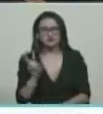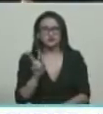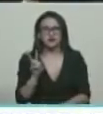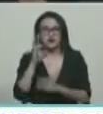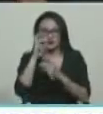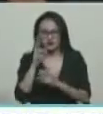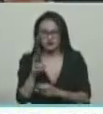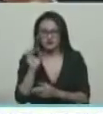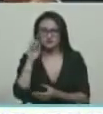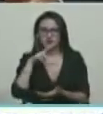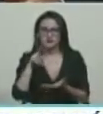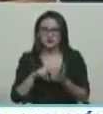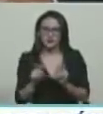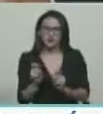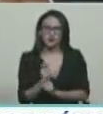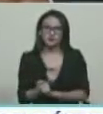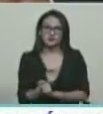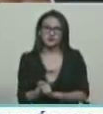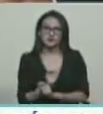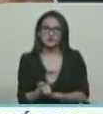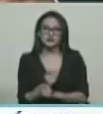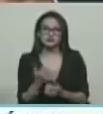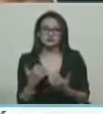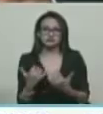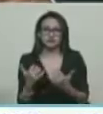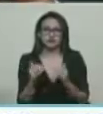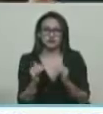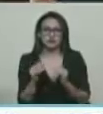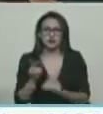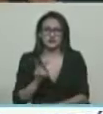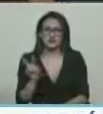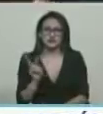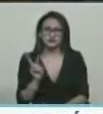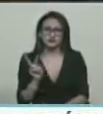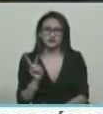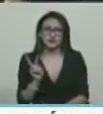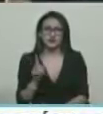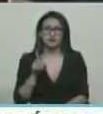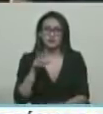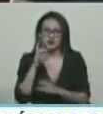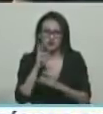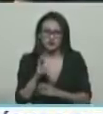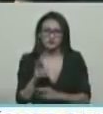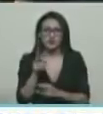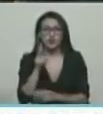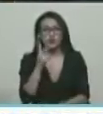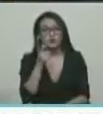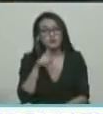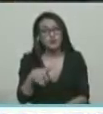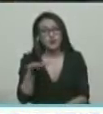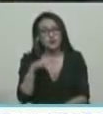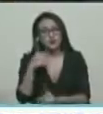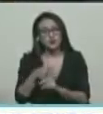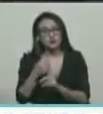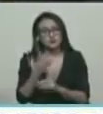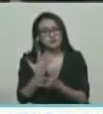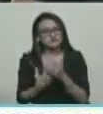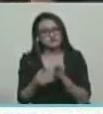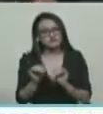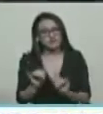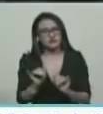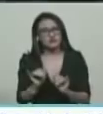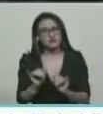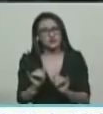Nacional Constituyente como máxima instancia soberanísima aquí en Venezuela, pero además el reconocimiento de dos pueblos que luchan por una misma causa, una